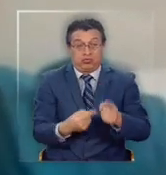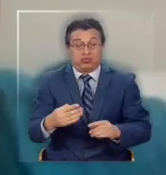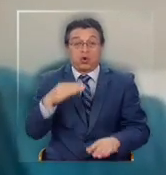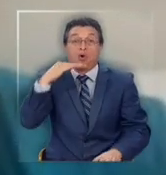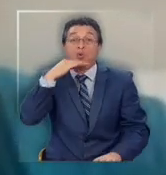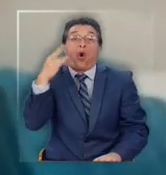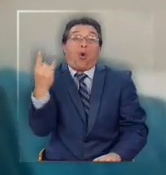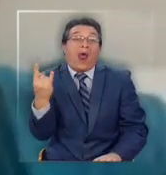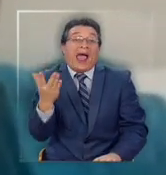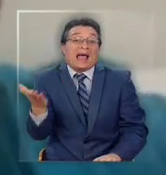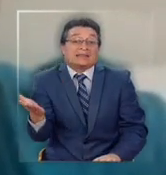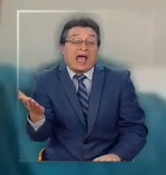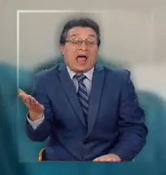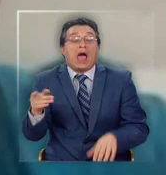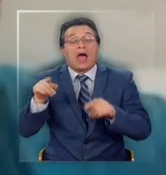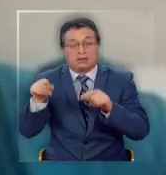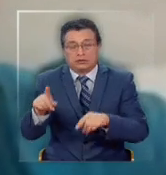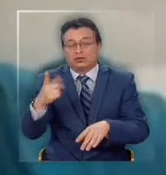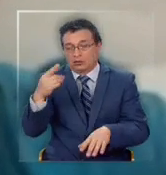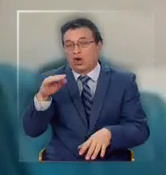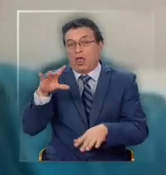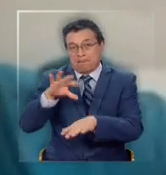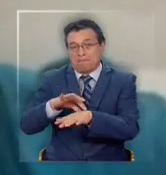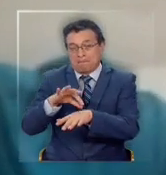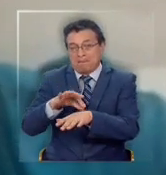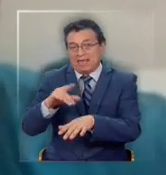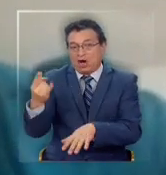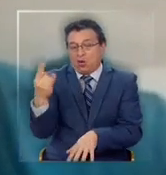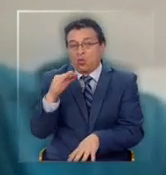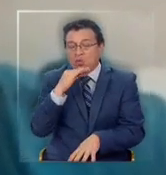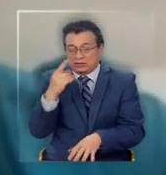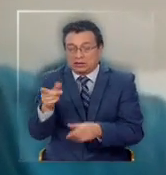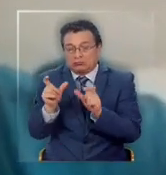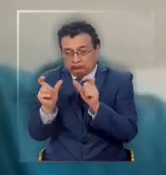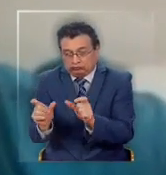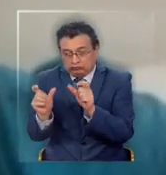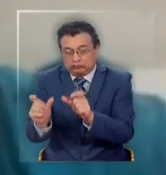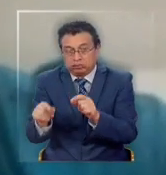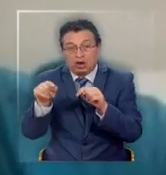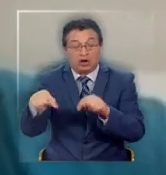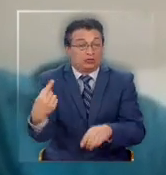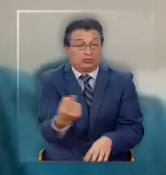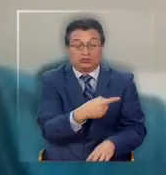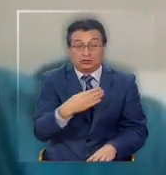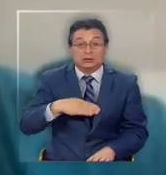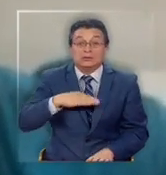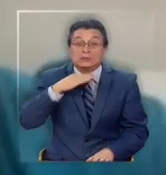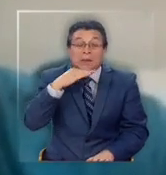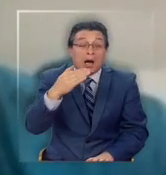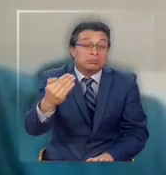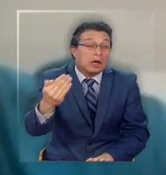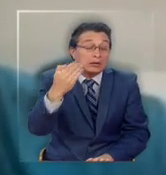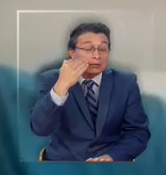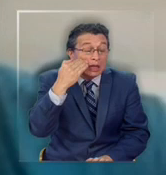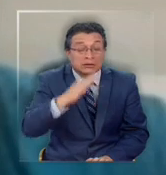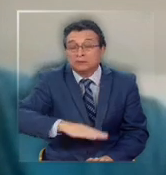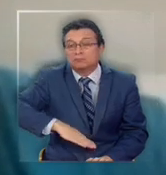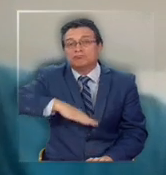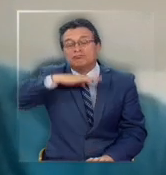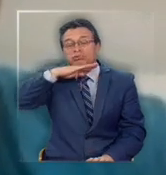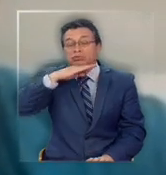urgencia, atendidos por los médicos urgenciólogos del hospital. Actualmente nuestra capacidad está al borde de la